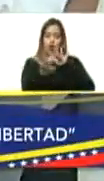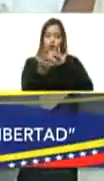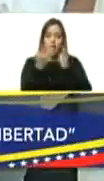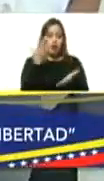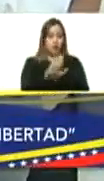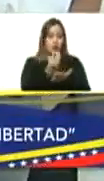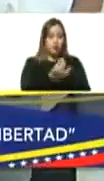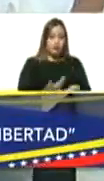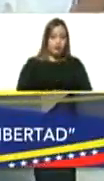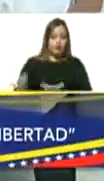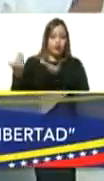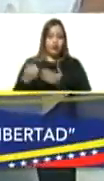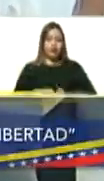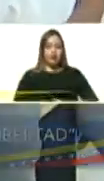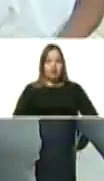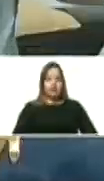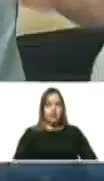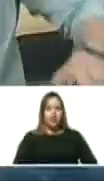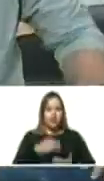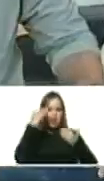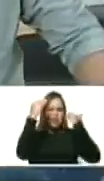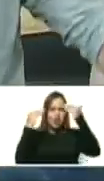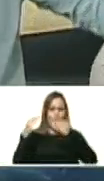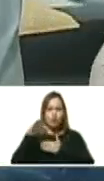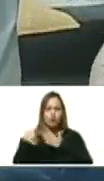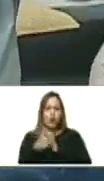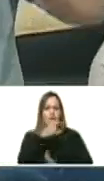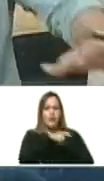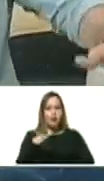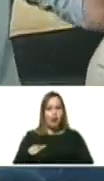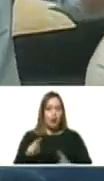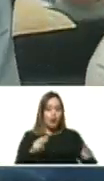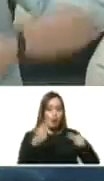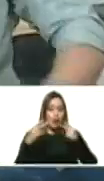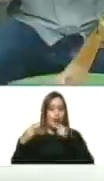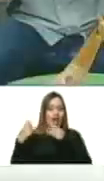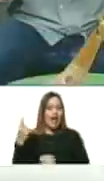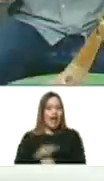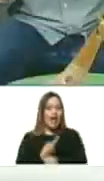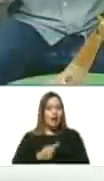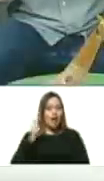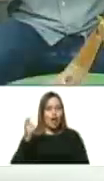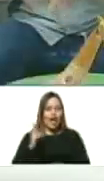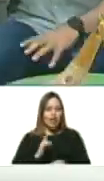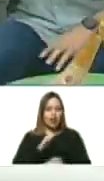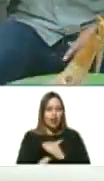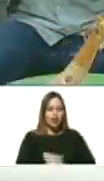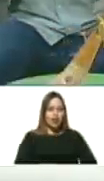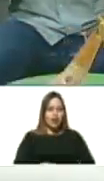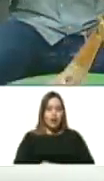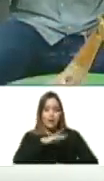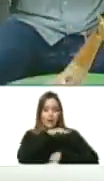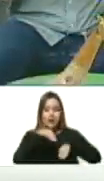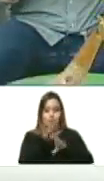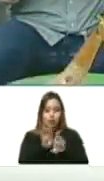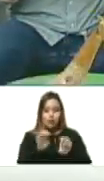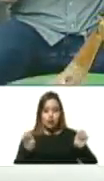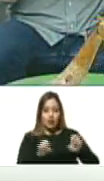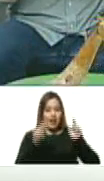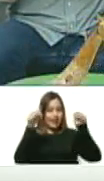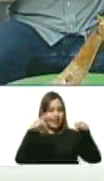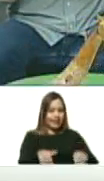allá, hacia los estudios. Un saludo a todos los compañeros que están allá, a nuestro hermano Héctor, a la ministra de Educación, al ministro Ildemaro. Desde